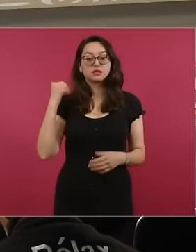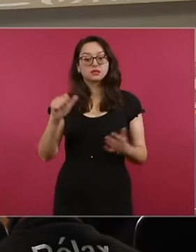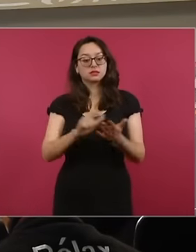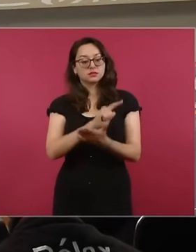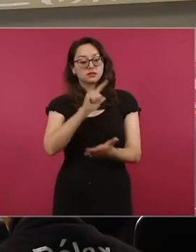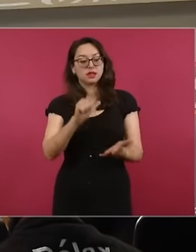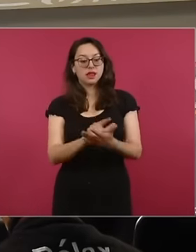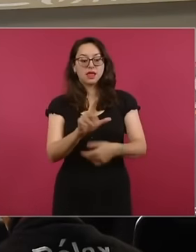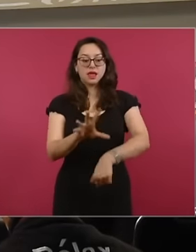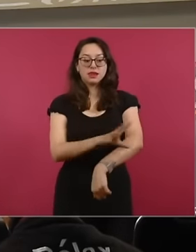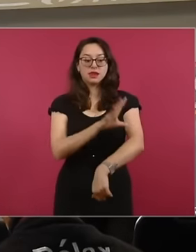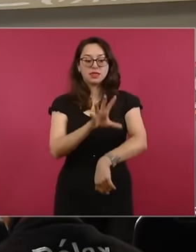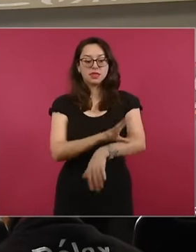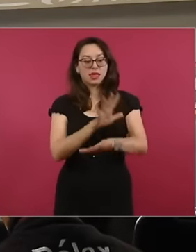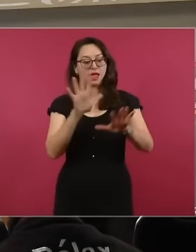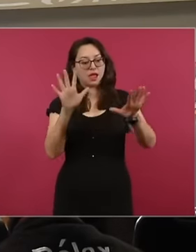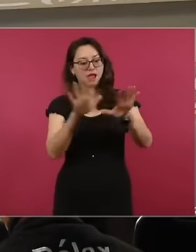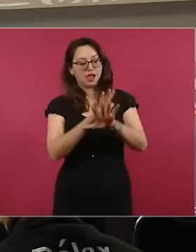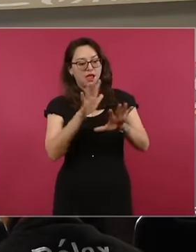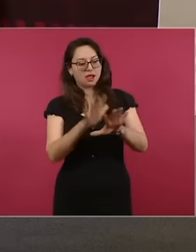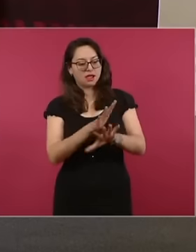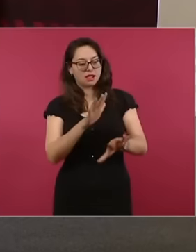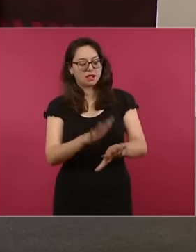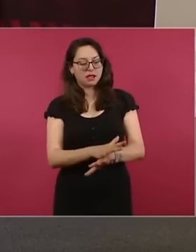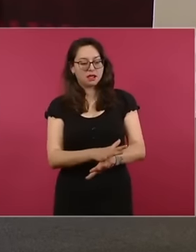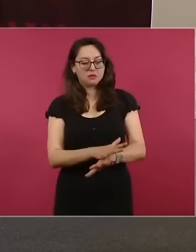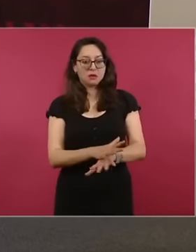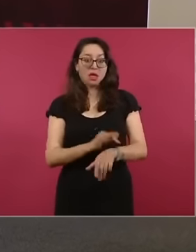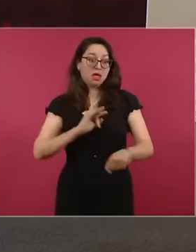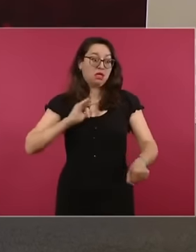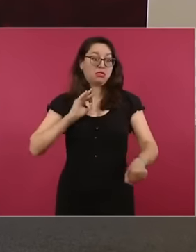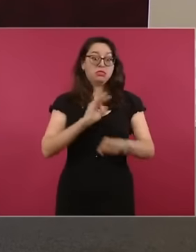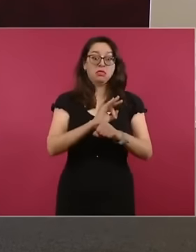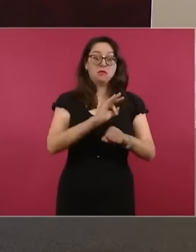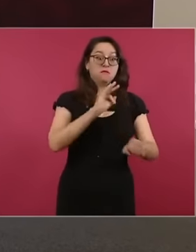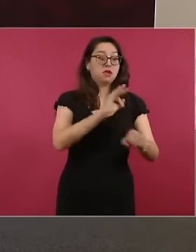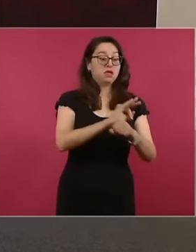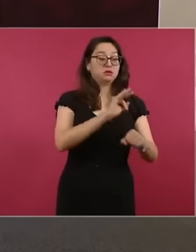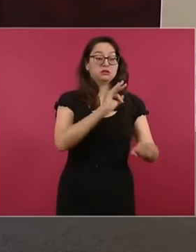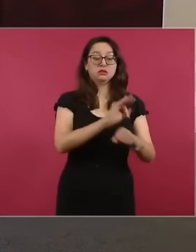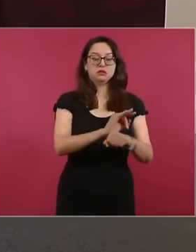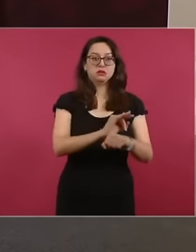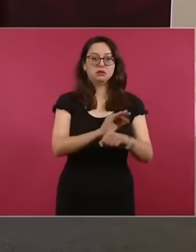reforma energética. ¿Saben cuánto producen los particulares